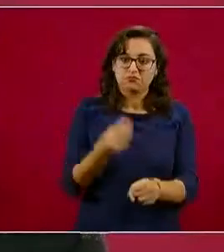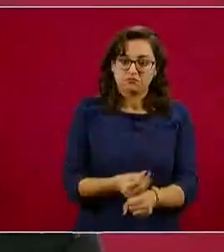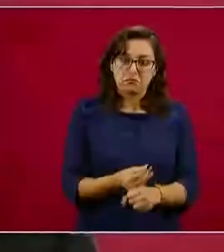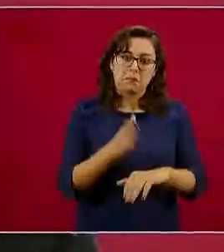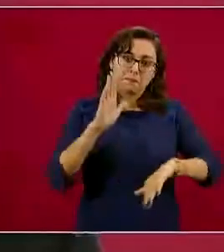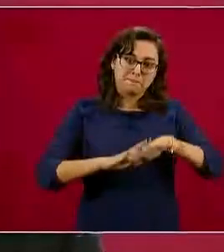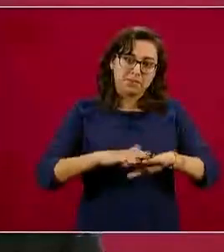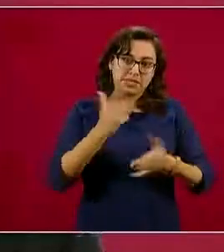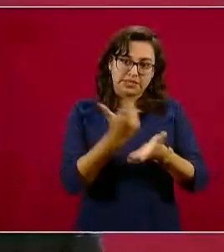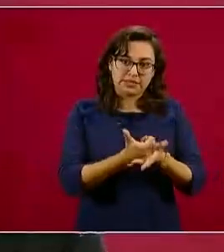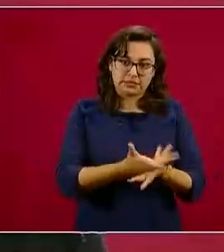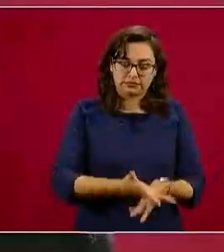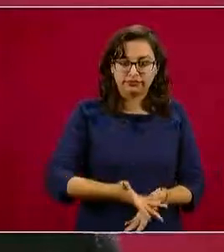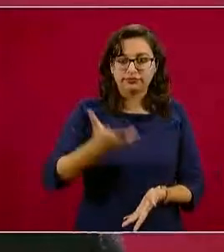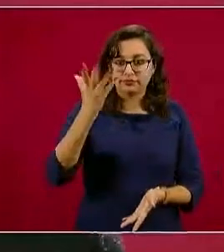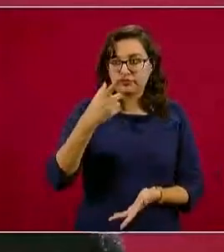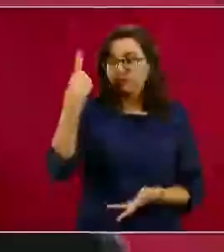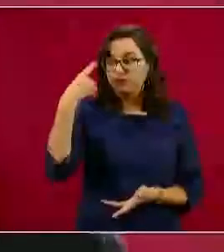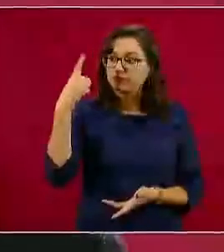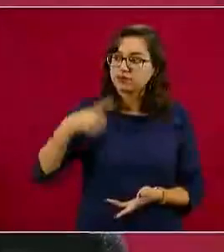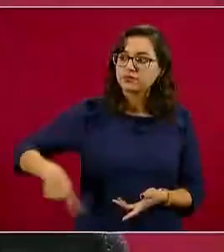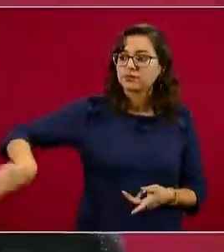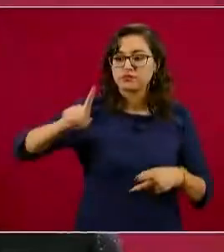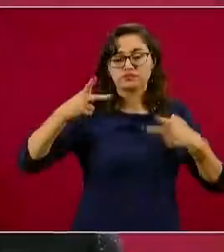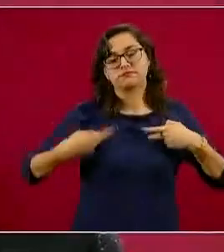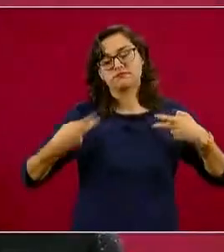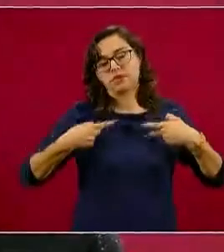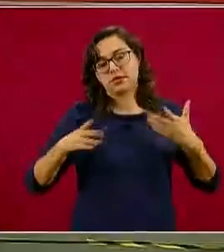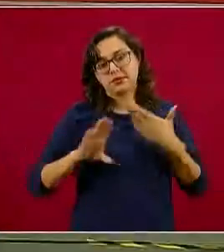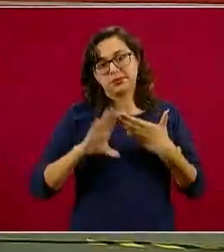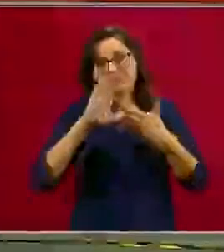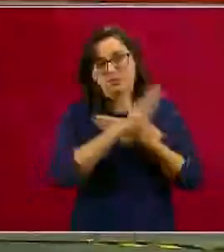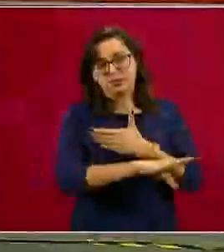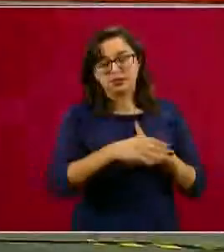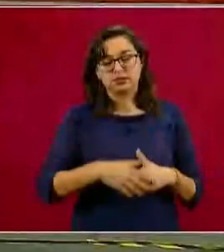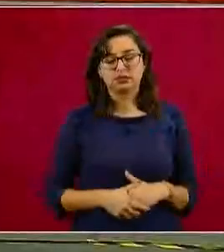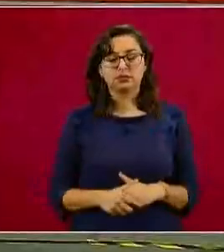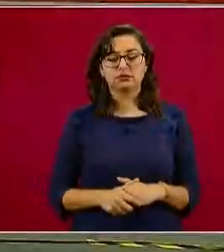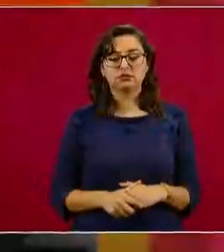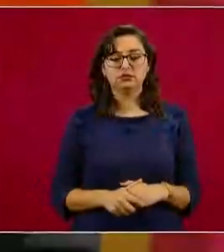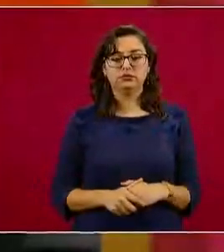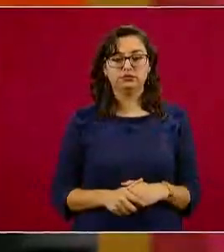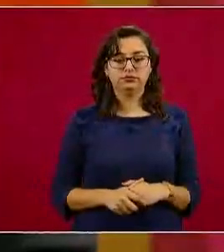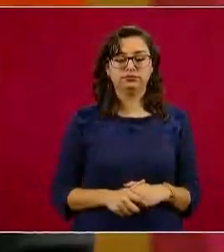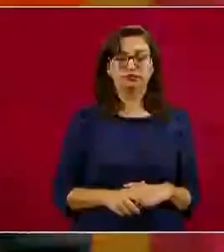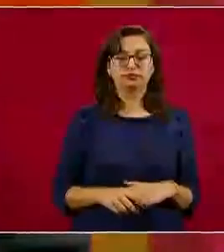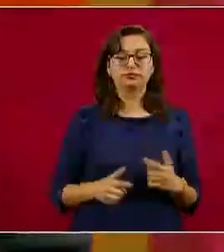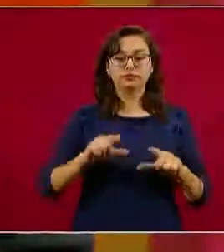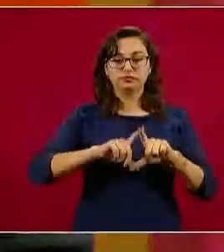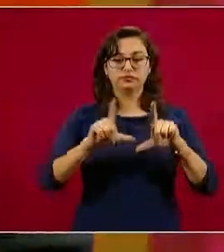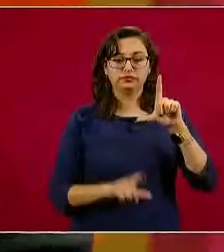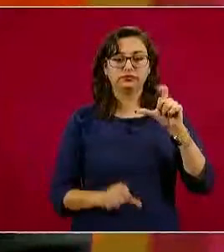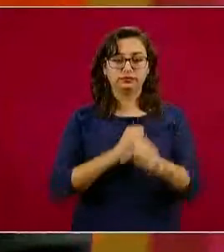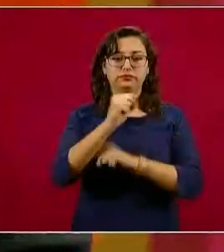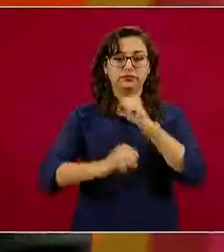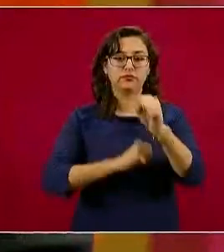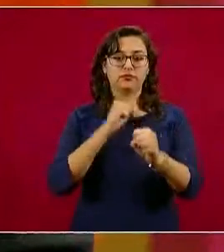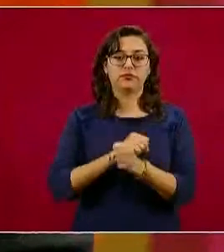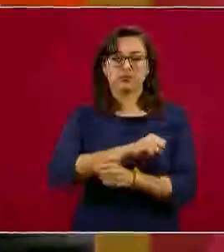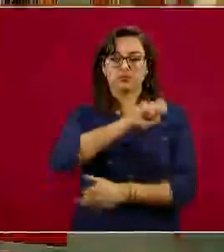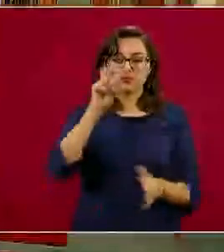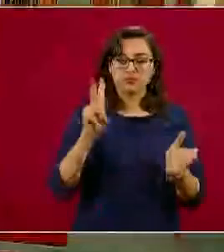de reducción del consumo a través de aumento del costo. En México, en 2014, se estableció un